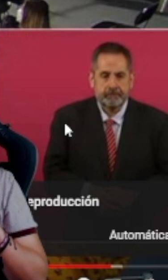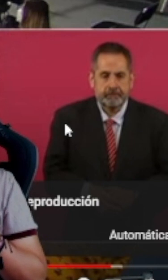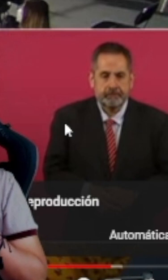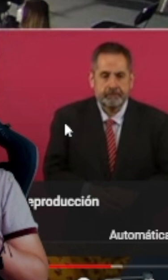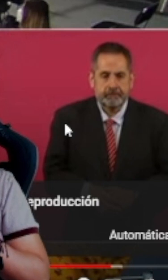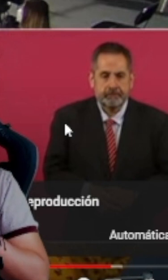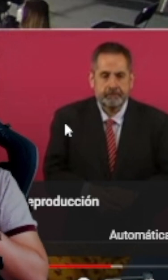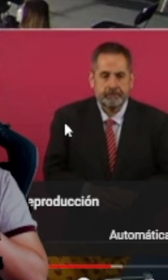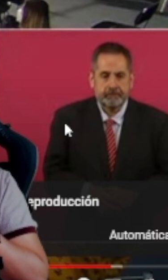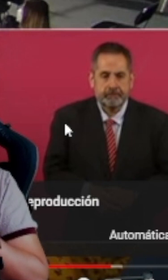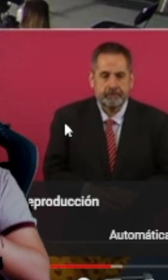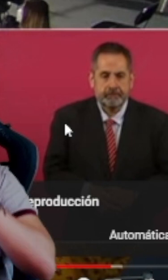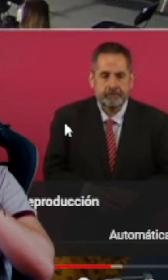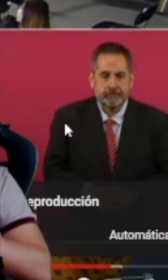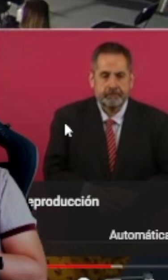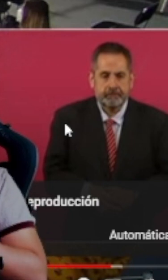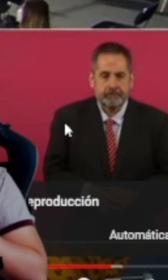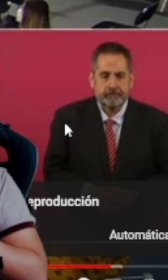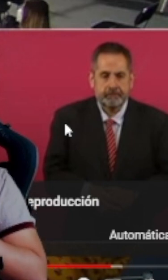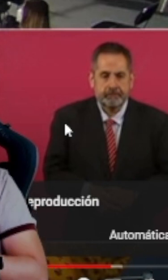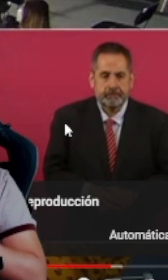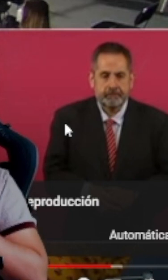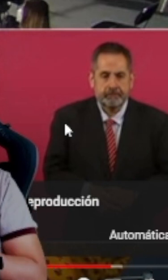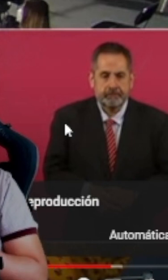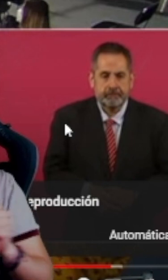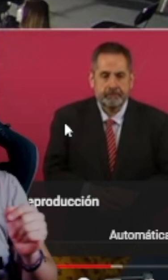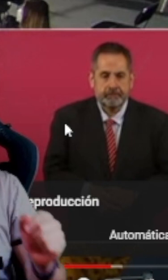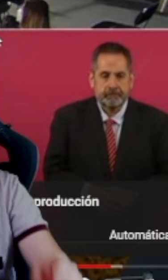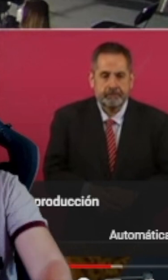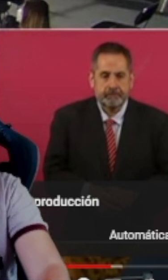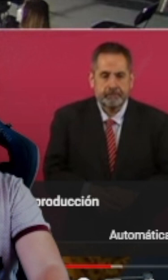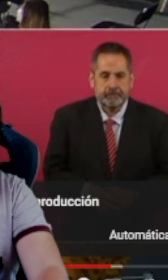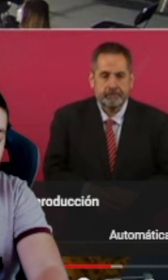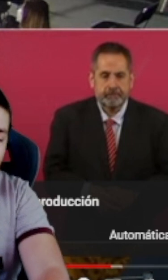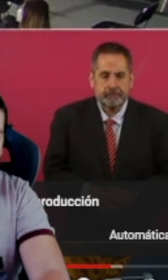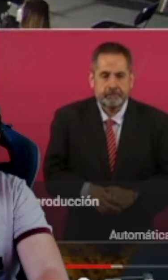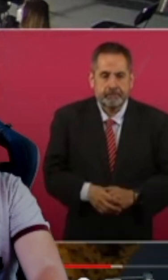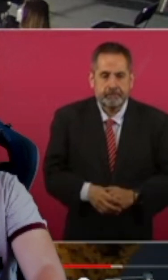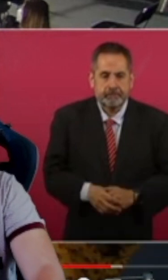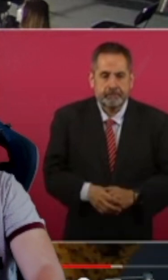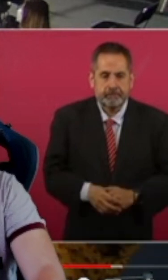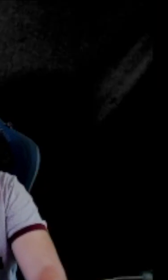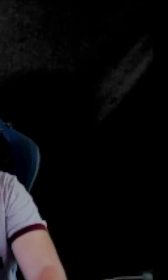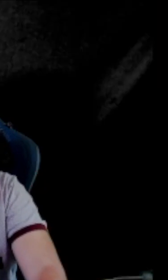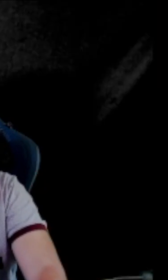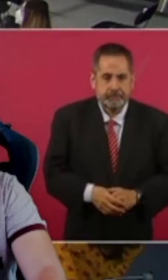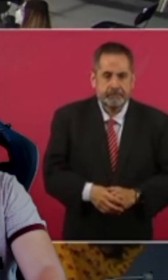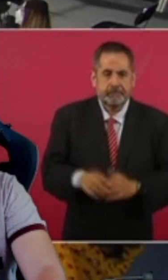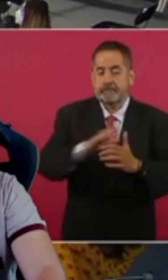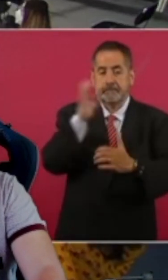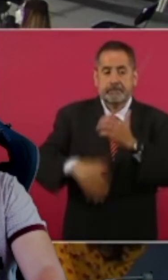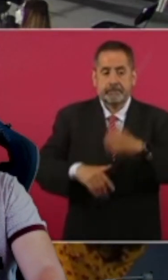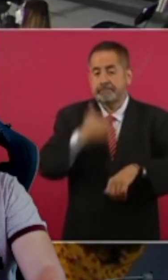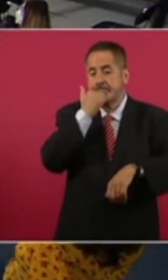qué fue lo que dijo el presidente Andrés Manuel pidiendo que se cuiden las formas en este caso. Veamos el video. Ya terminamos,